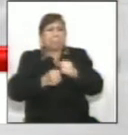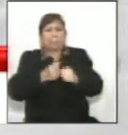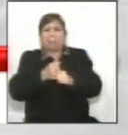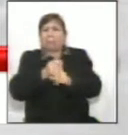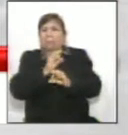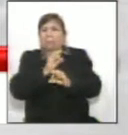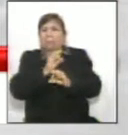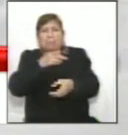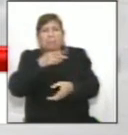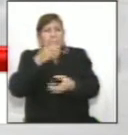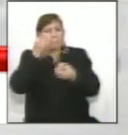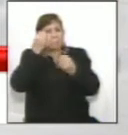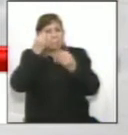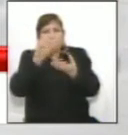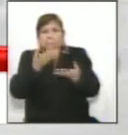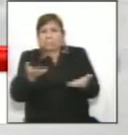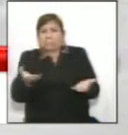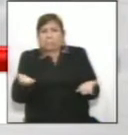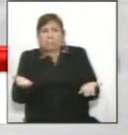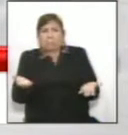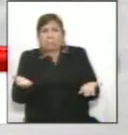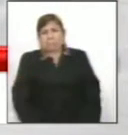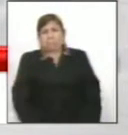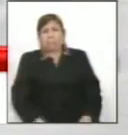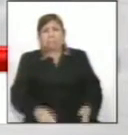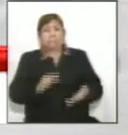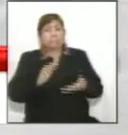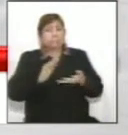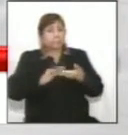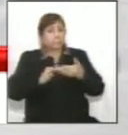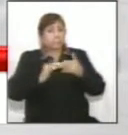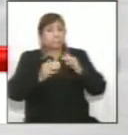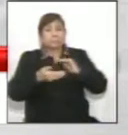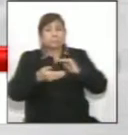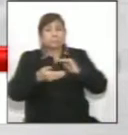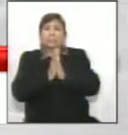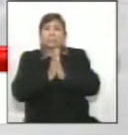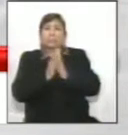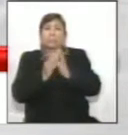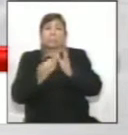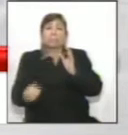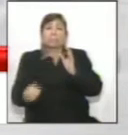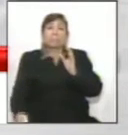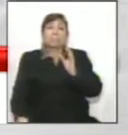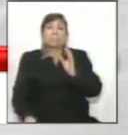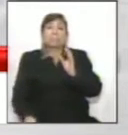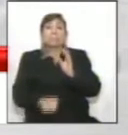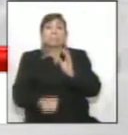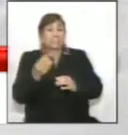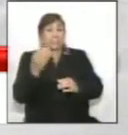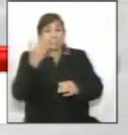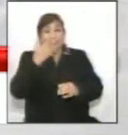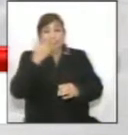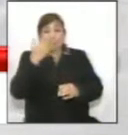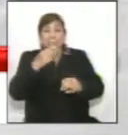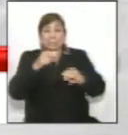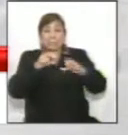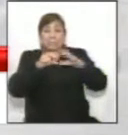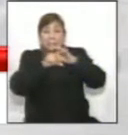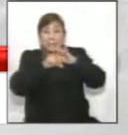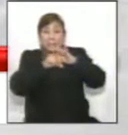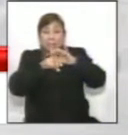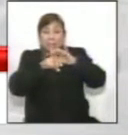de nuestros hermanos nativos y de las localidades donde hay petróleo, hidrocarburos o minerías, pero